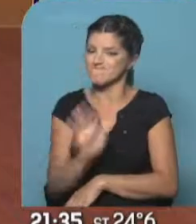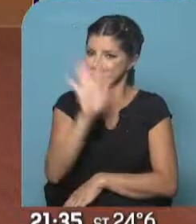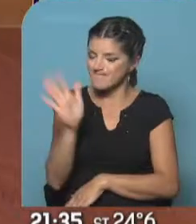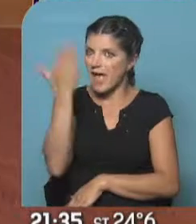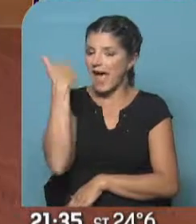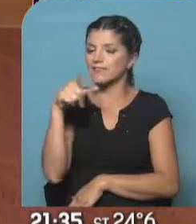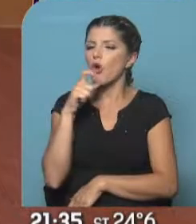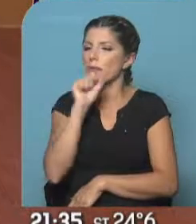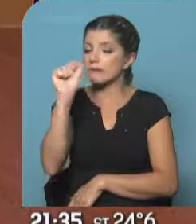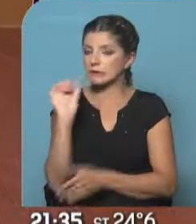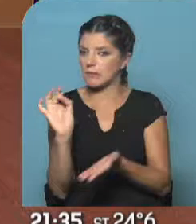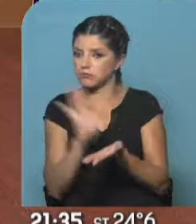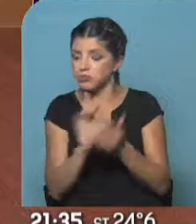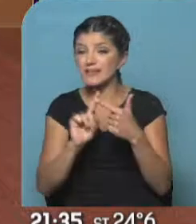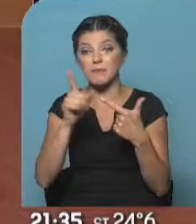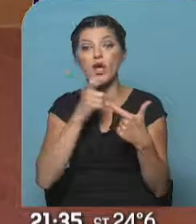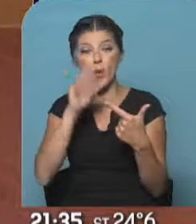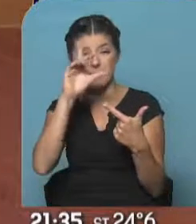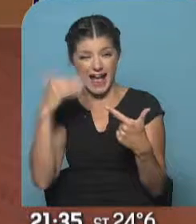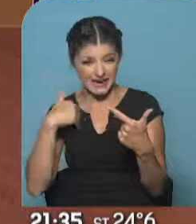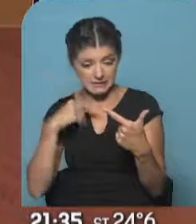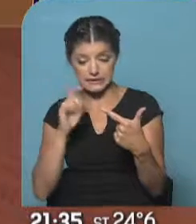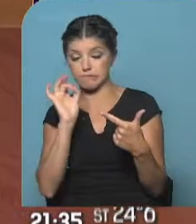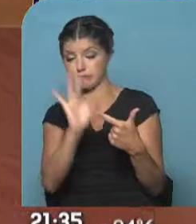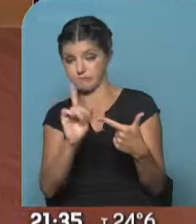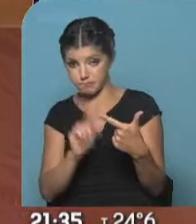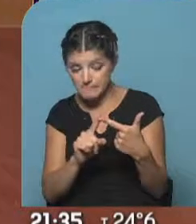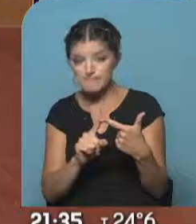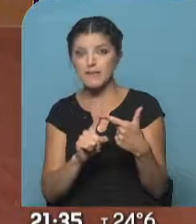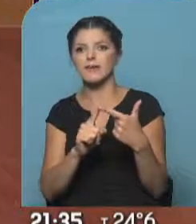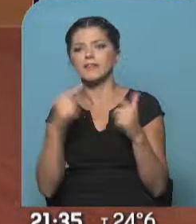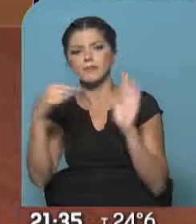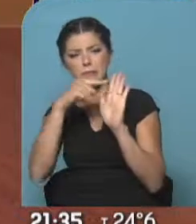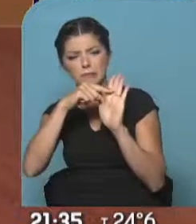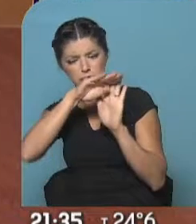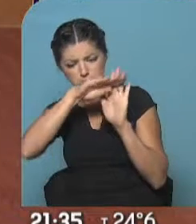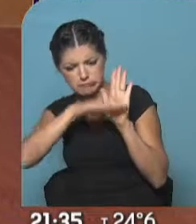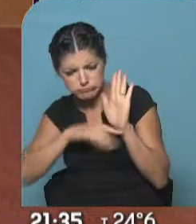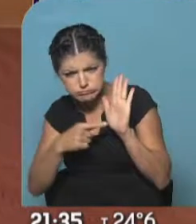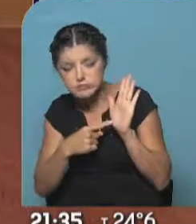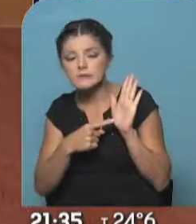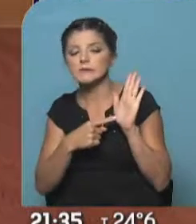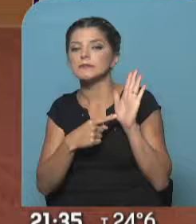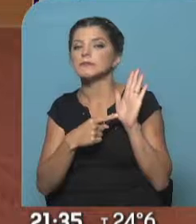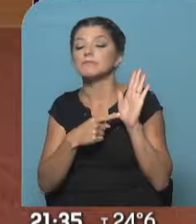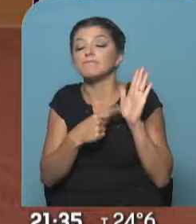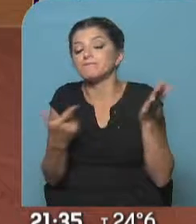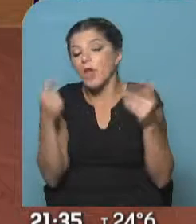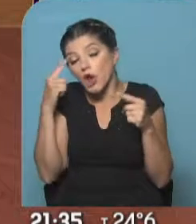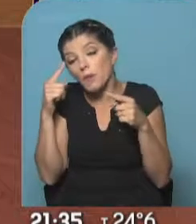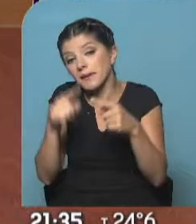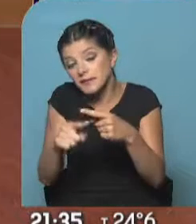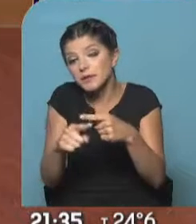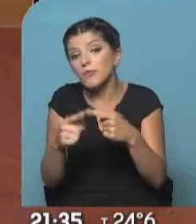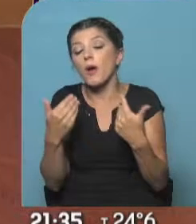Copa Libertadores de América y en la Copa Argentina, lejos de la punta del torneo local, lo cierto es que la intención era terminar de la manera